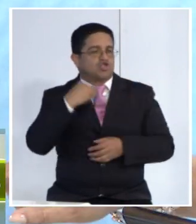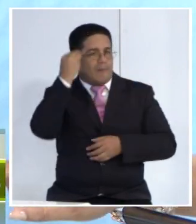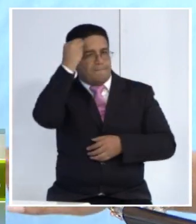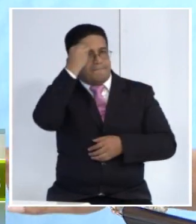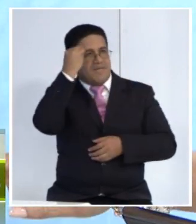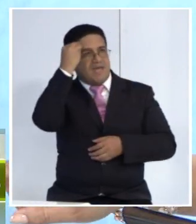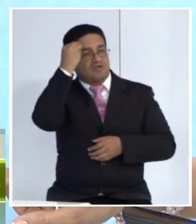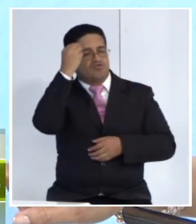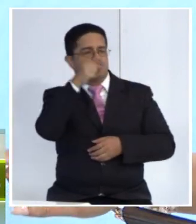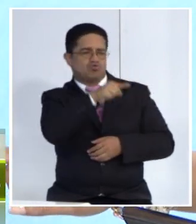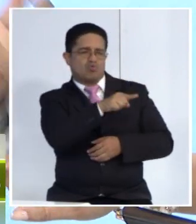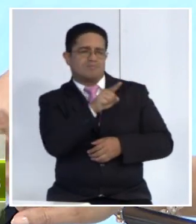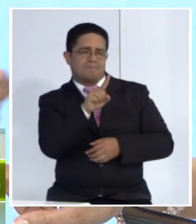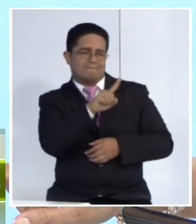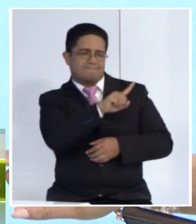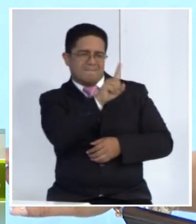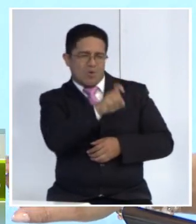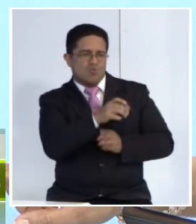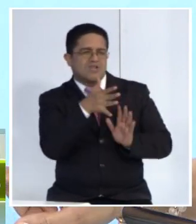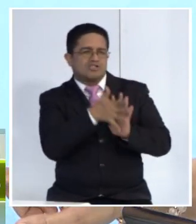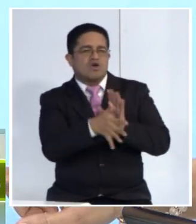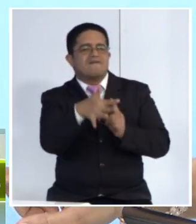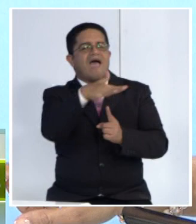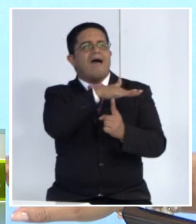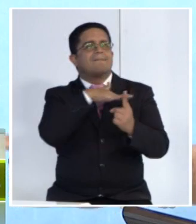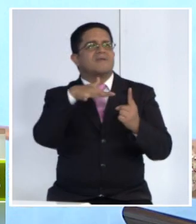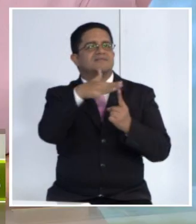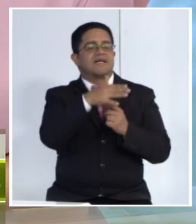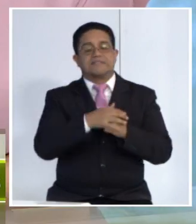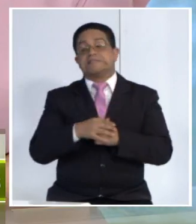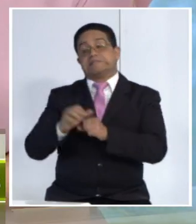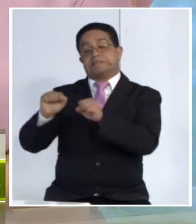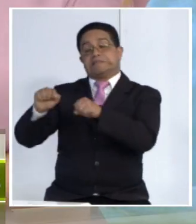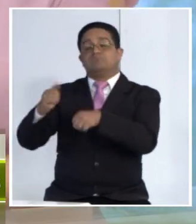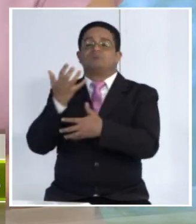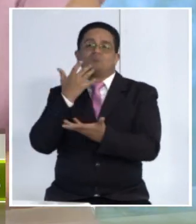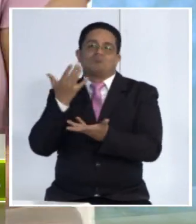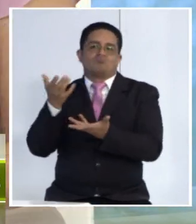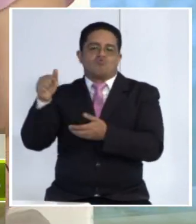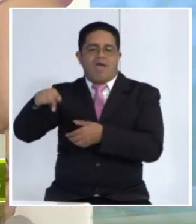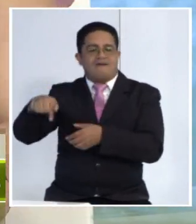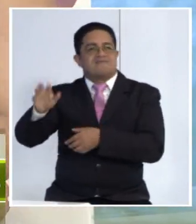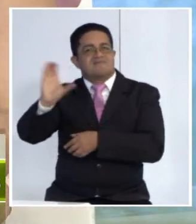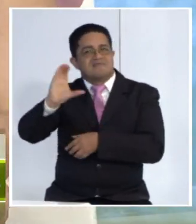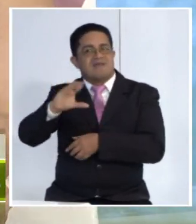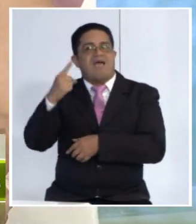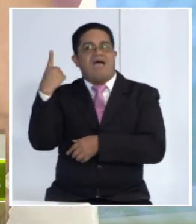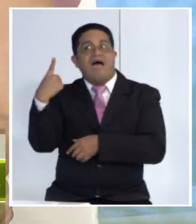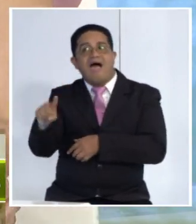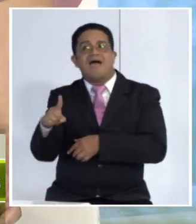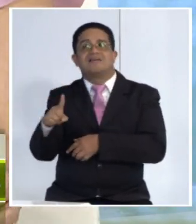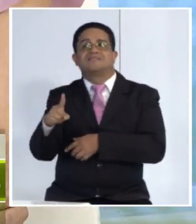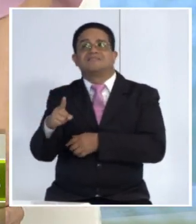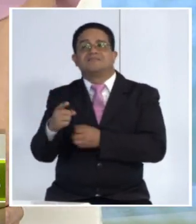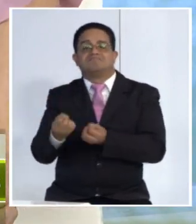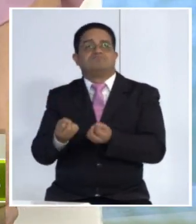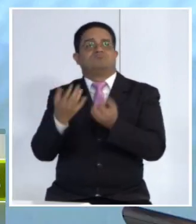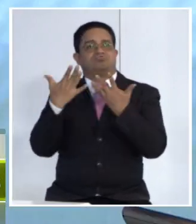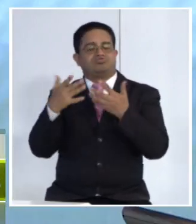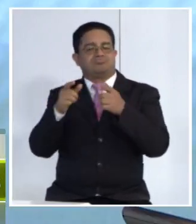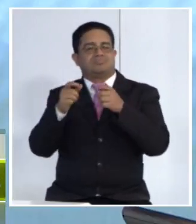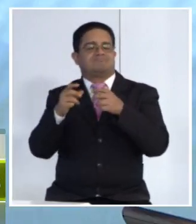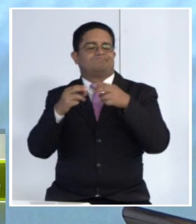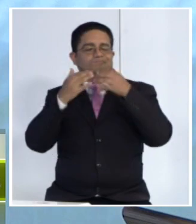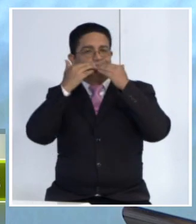que me estás preguntando, el factor ambiental. Sí, porque en estas zonas Sí. son más propensos a que se generen casos de este tipo. Sí.